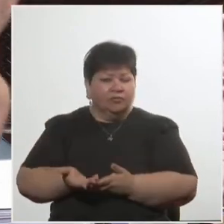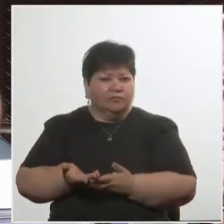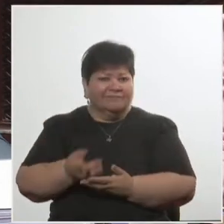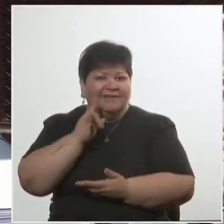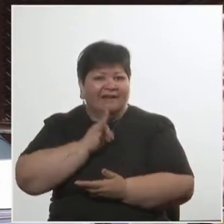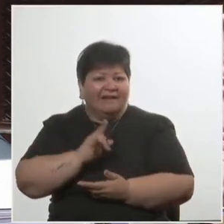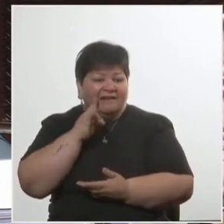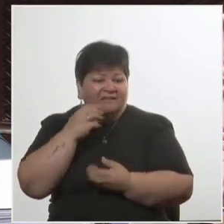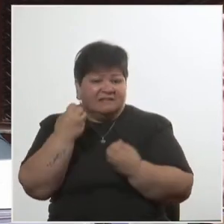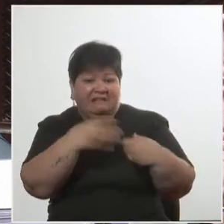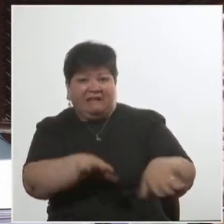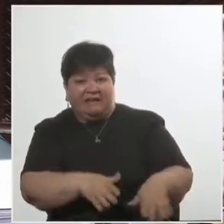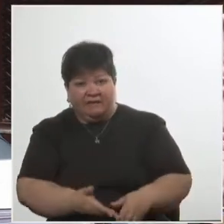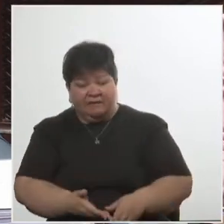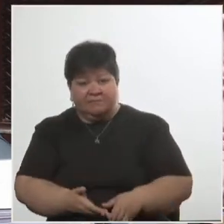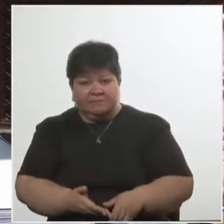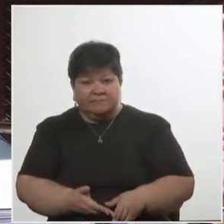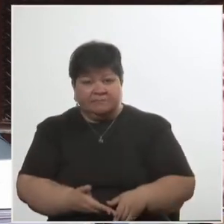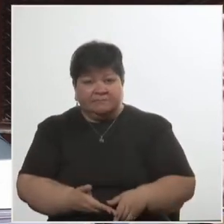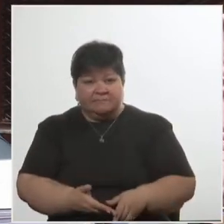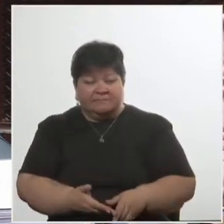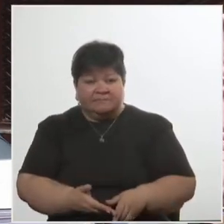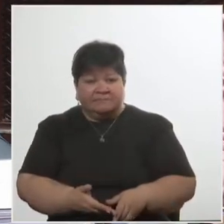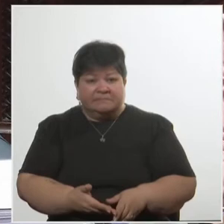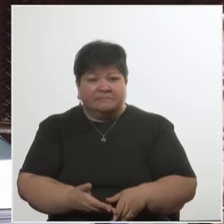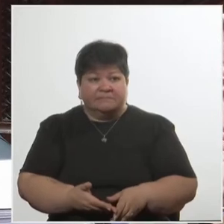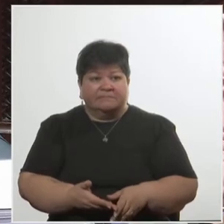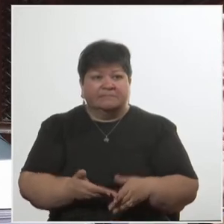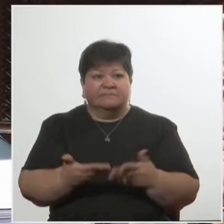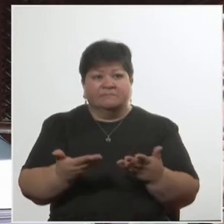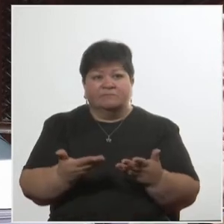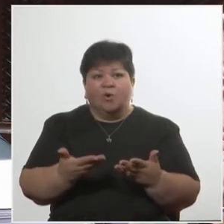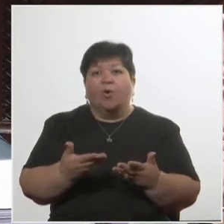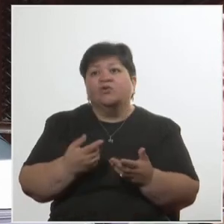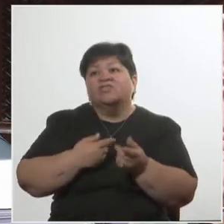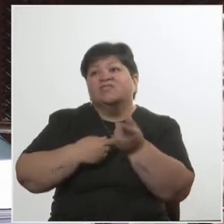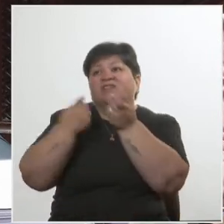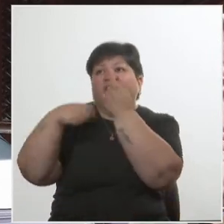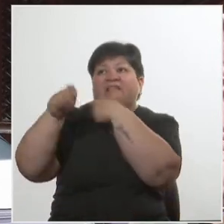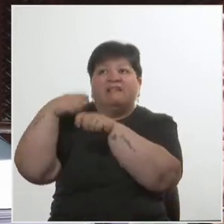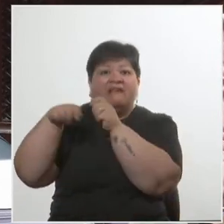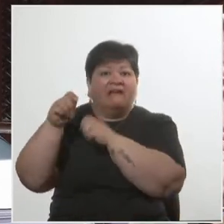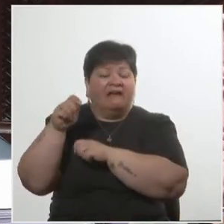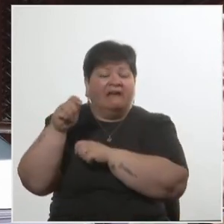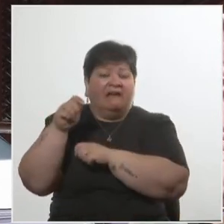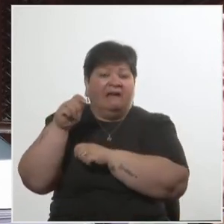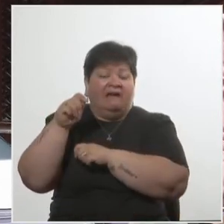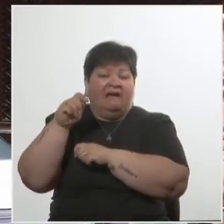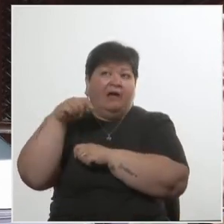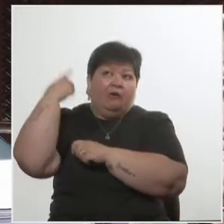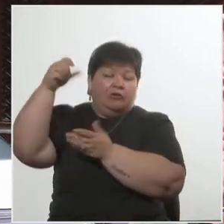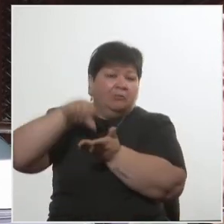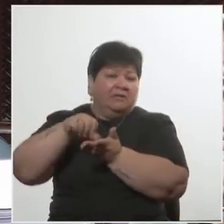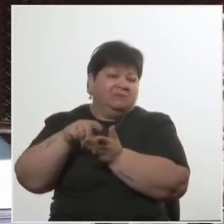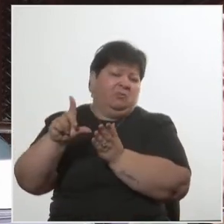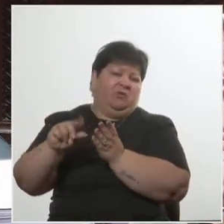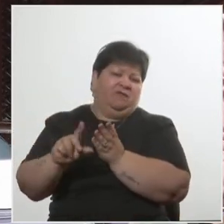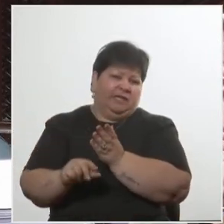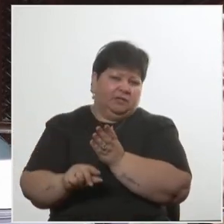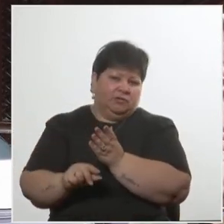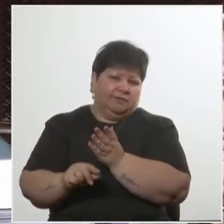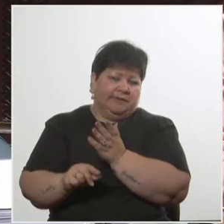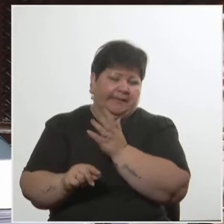En definitiva el mercado internacional este a un precio bastante bajo que destruyó el mercado por tanto para nosotros Este es un buen